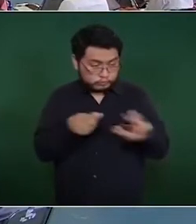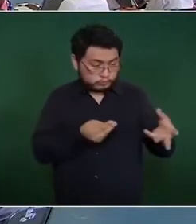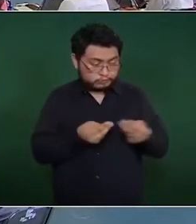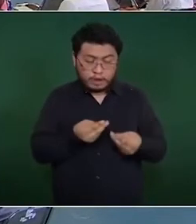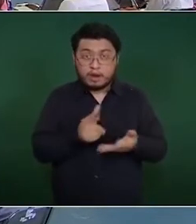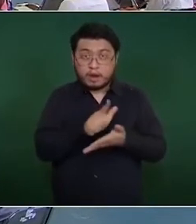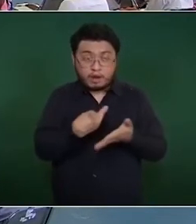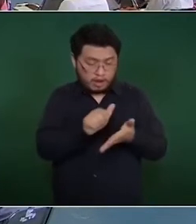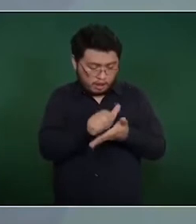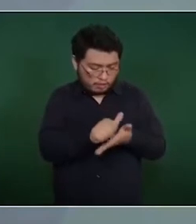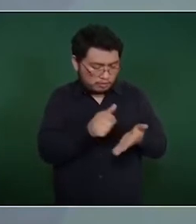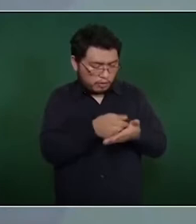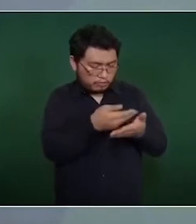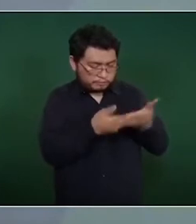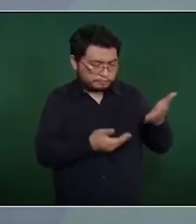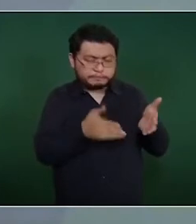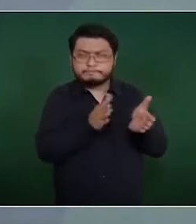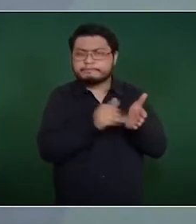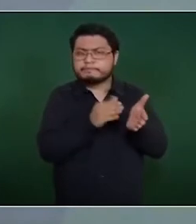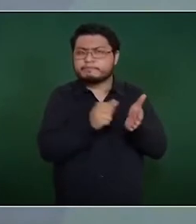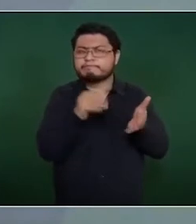actas,